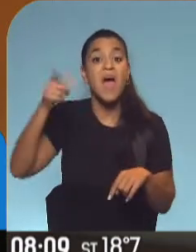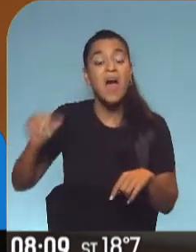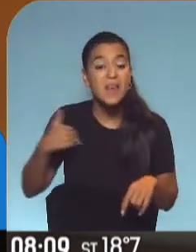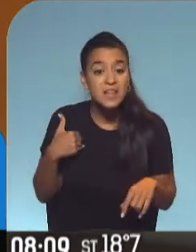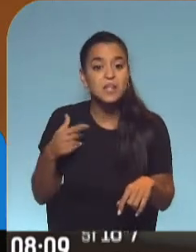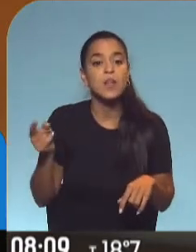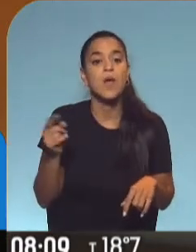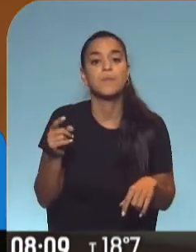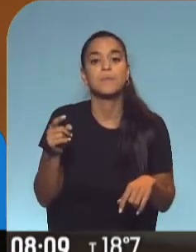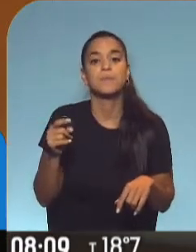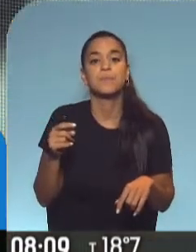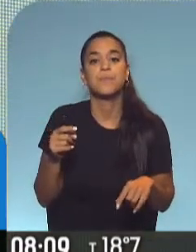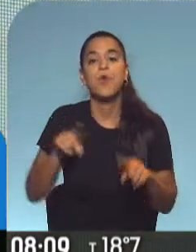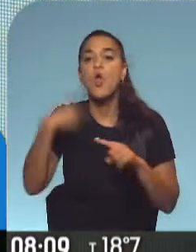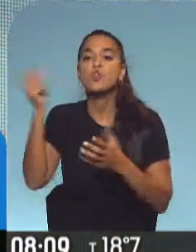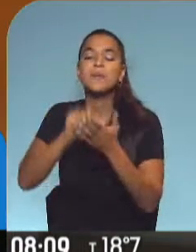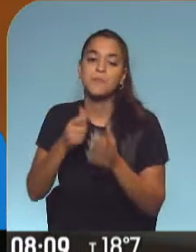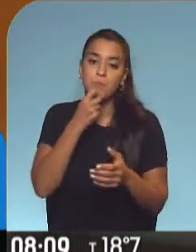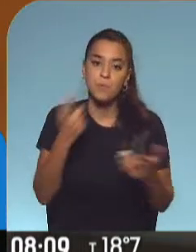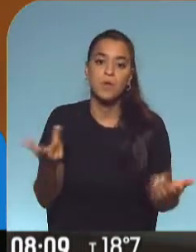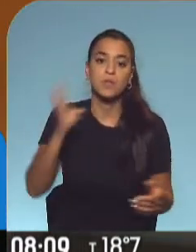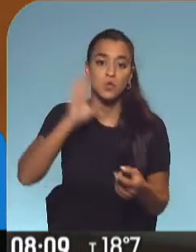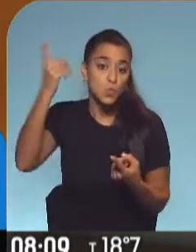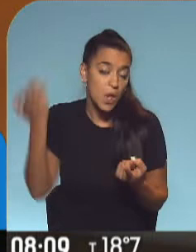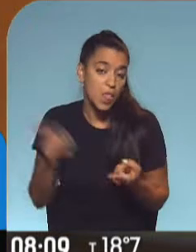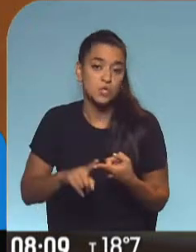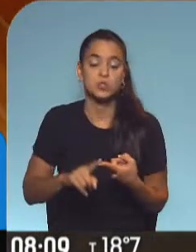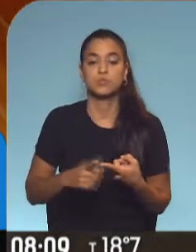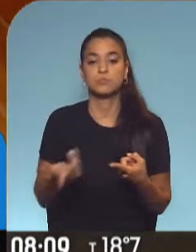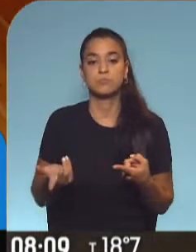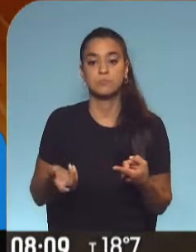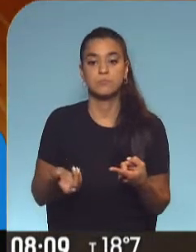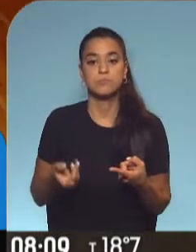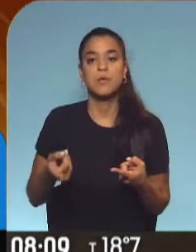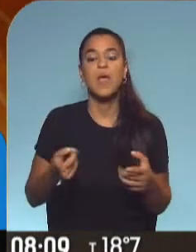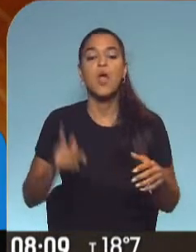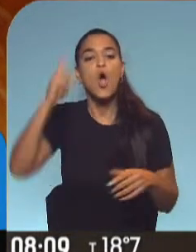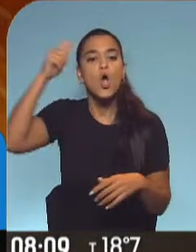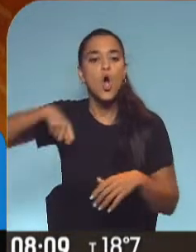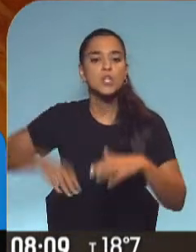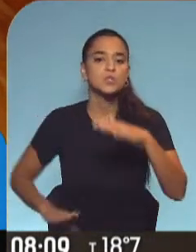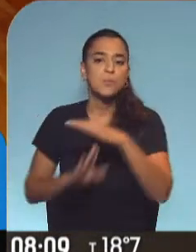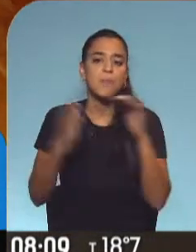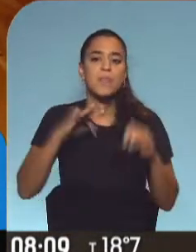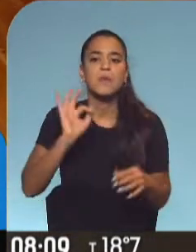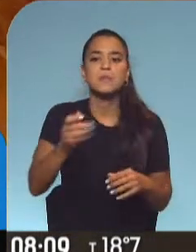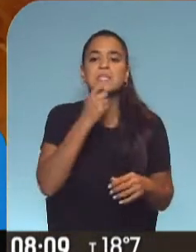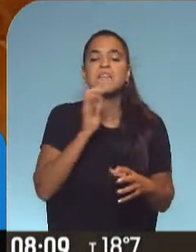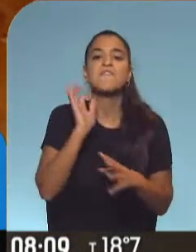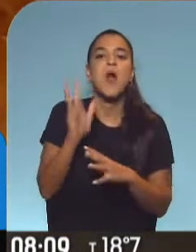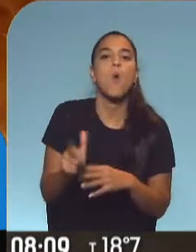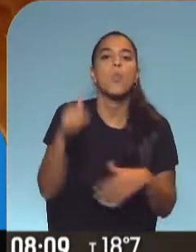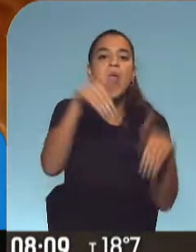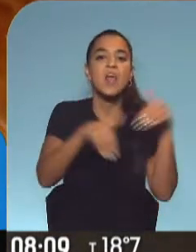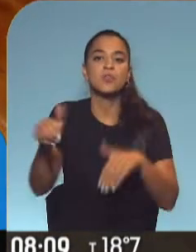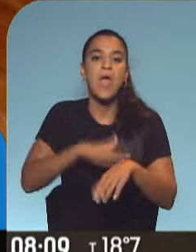países. ¿Cuáles, por ejemplo? Estados Unidos. Ajá. La Corte Suprema tuvo que definir si había fraude electoral en